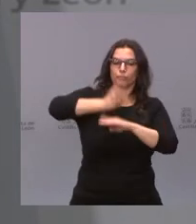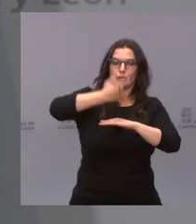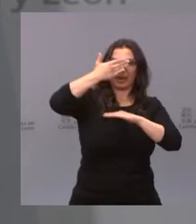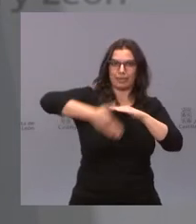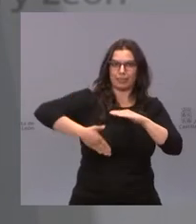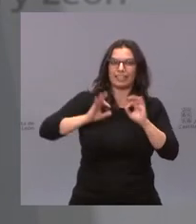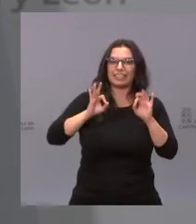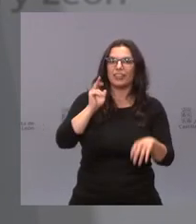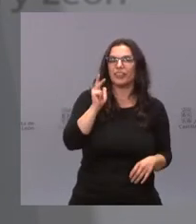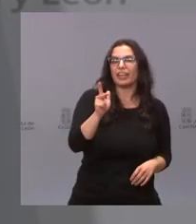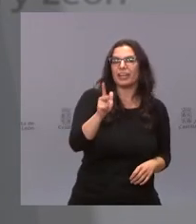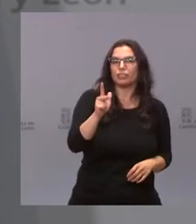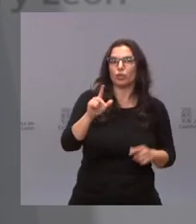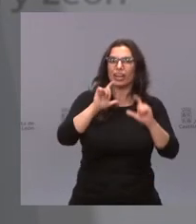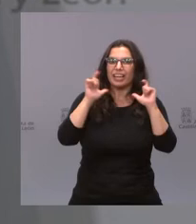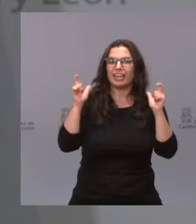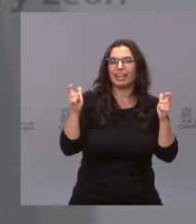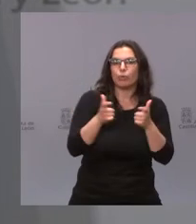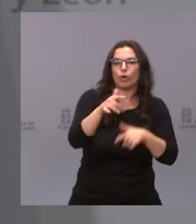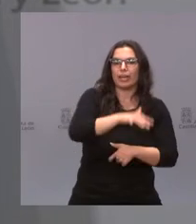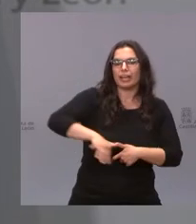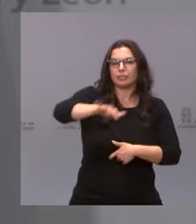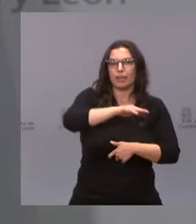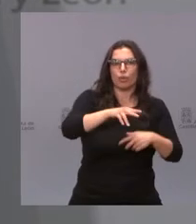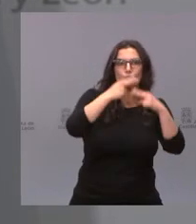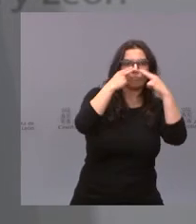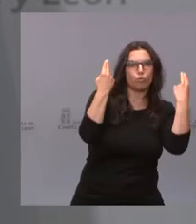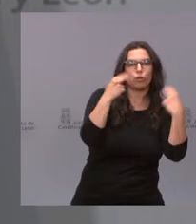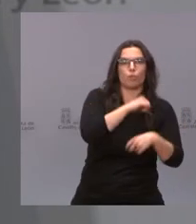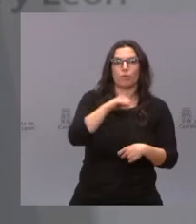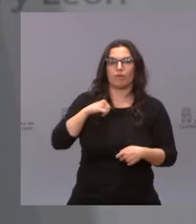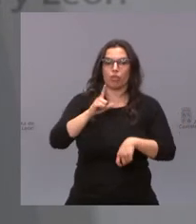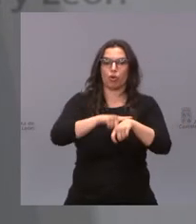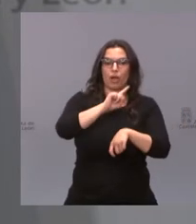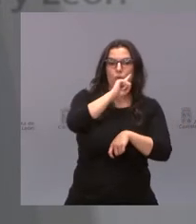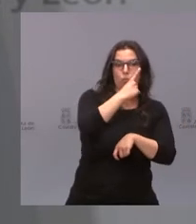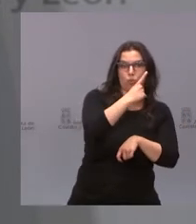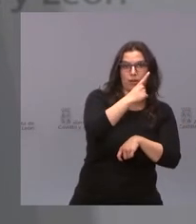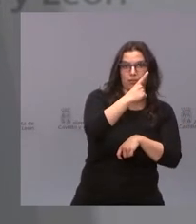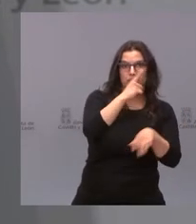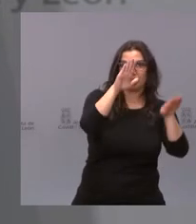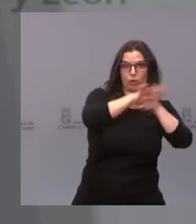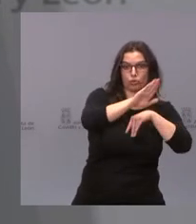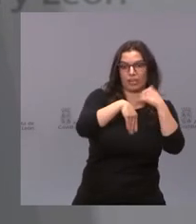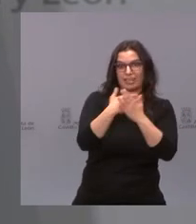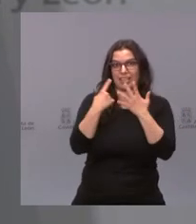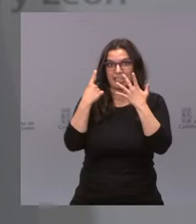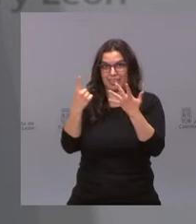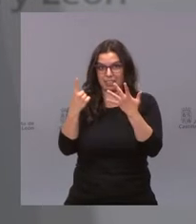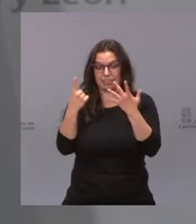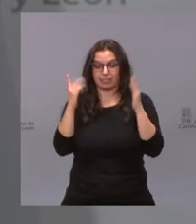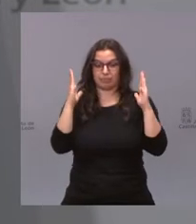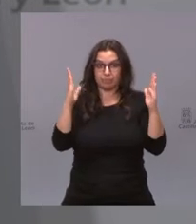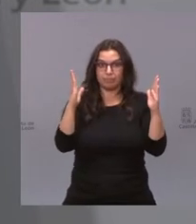en el derecho a la reunión en espacios públicos y privados entre la 1 y las 6 de la mañana para